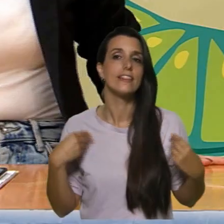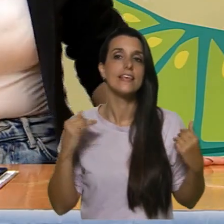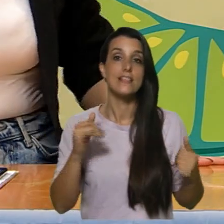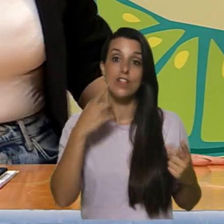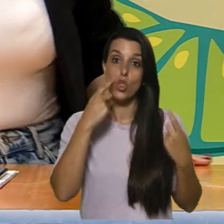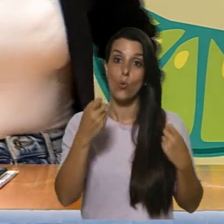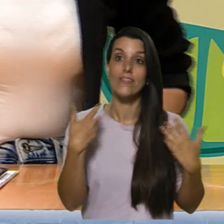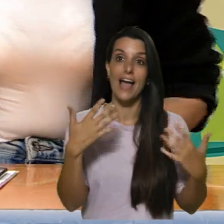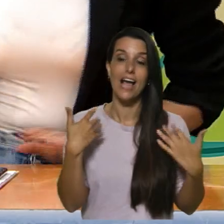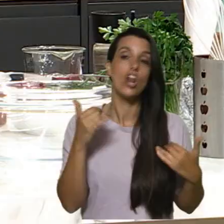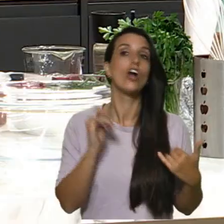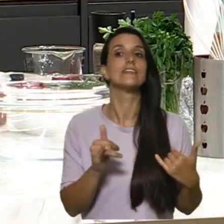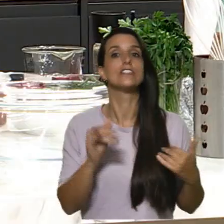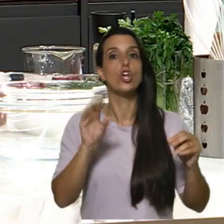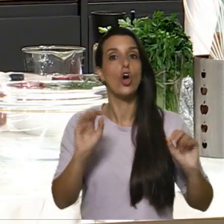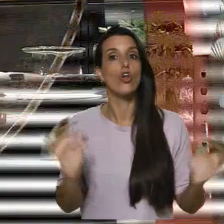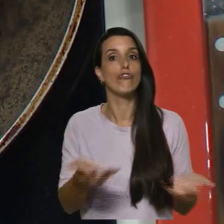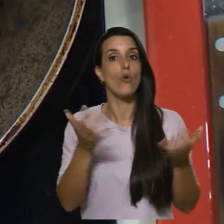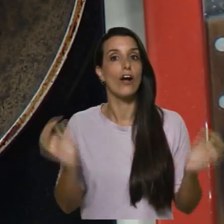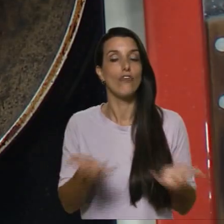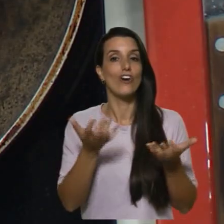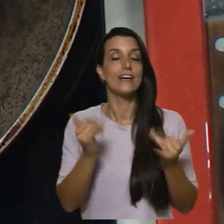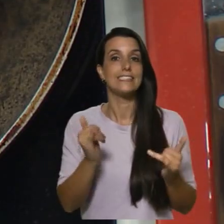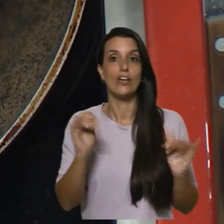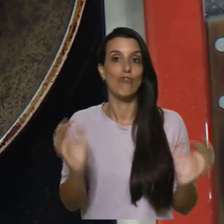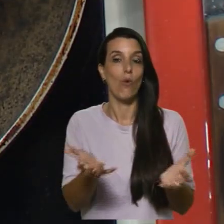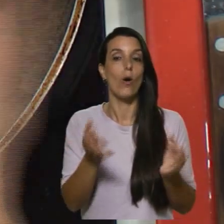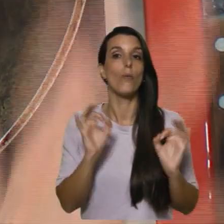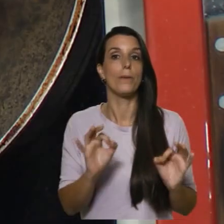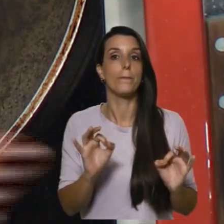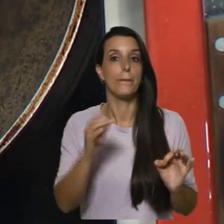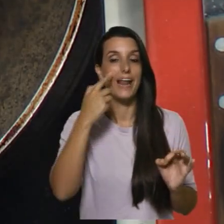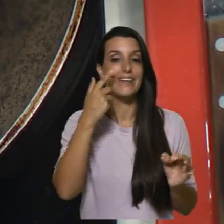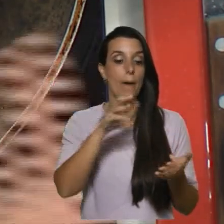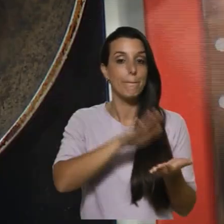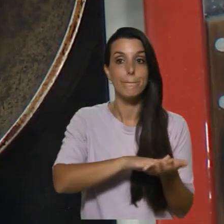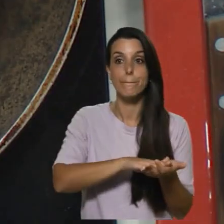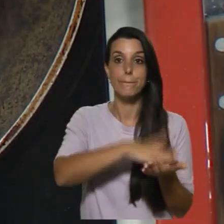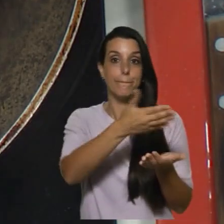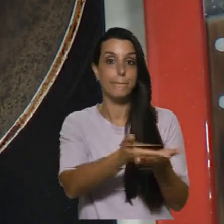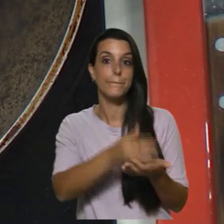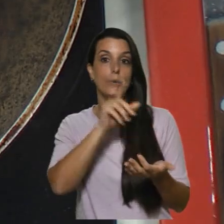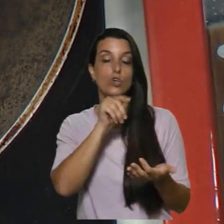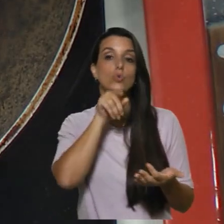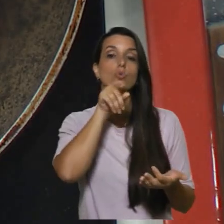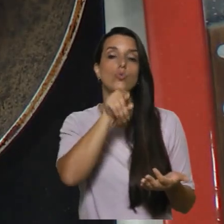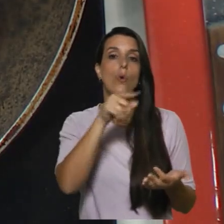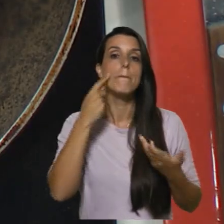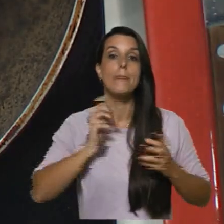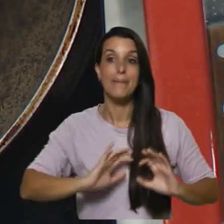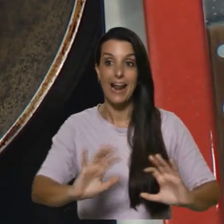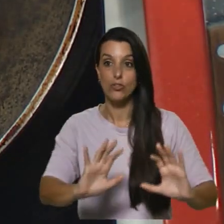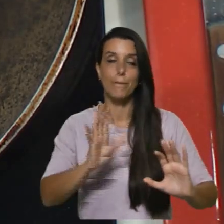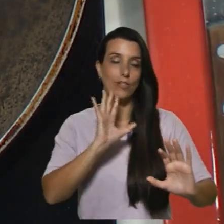noto sí, acalorada. Con todos esos sí. a es que tengo full. El fuego acá. Mira, acá estoy dorando la otra parte del pollo y voy a ir preparando,